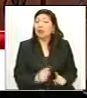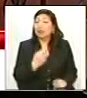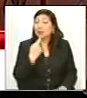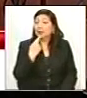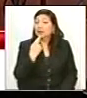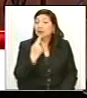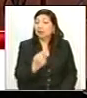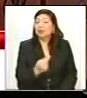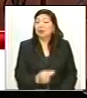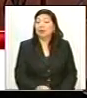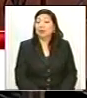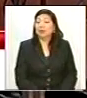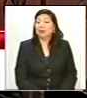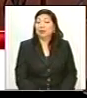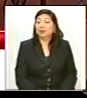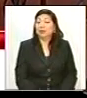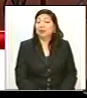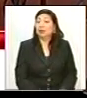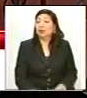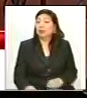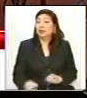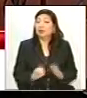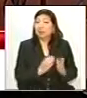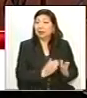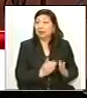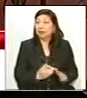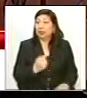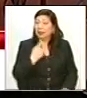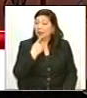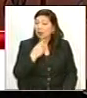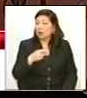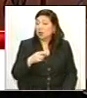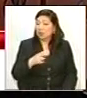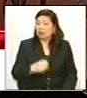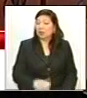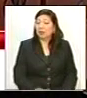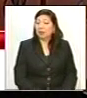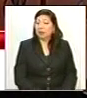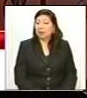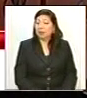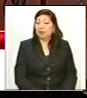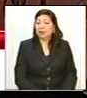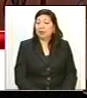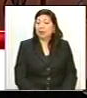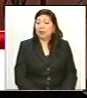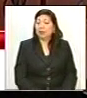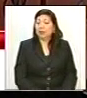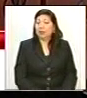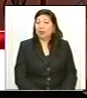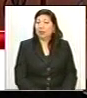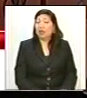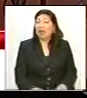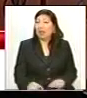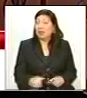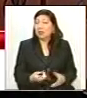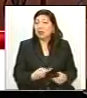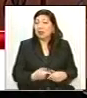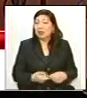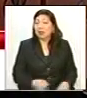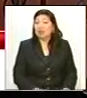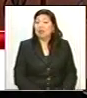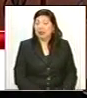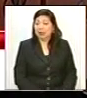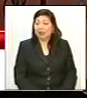recomendado, Contralor, que se realicen determinadas denuncias penales frente a algunos hechos que han sucedido durante